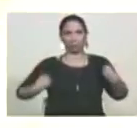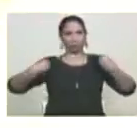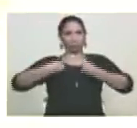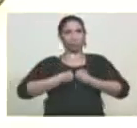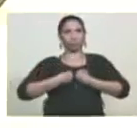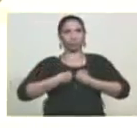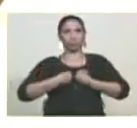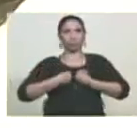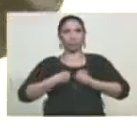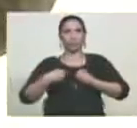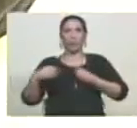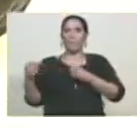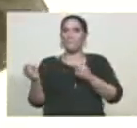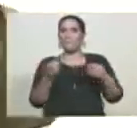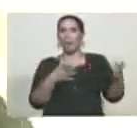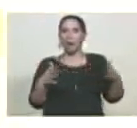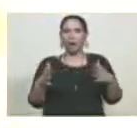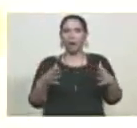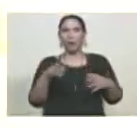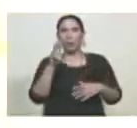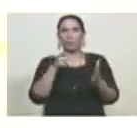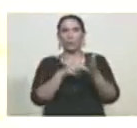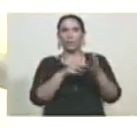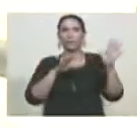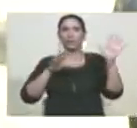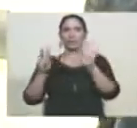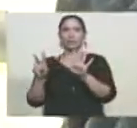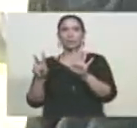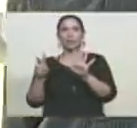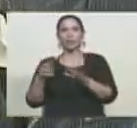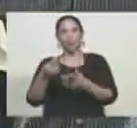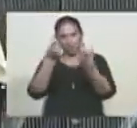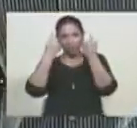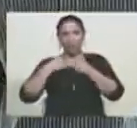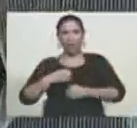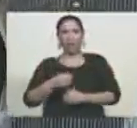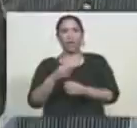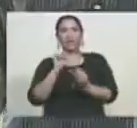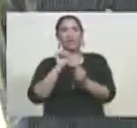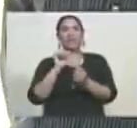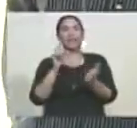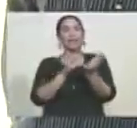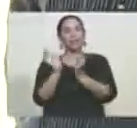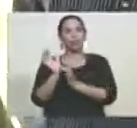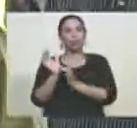del 2017 en Trujillo y el Cristo Redentor de mi comandante en Chávez.